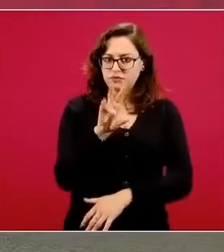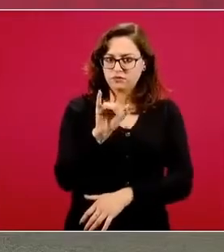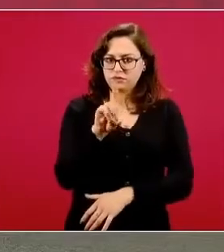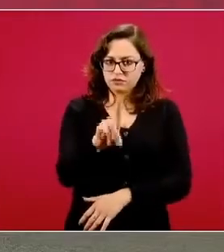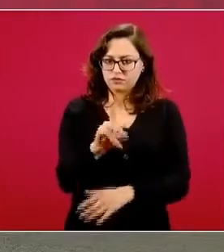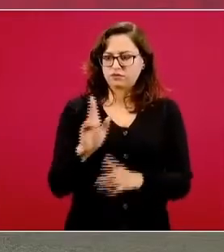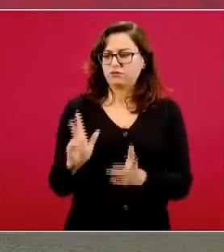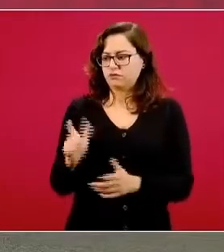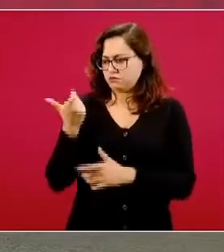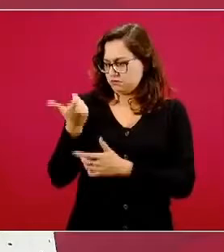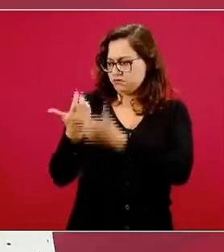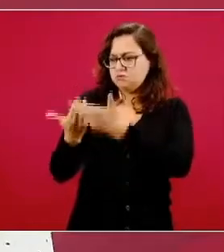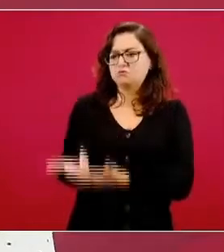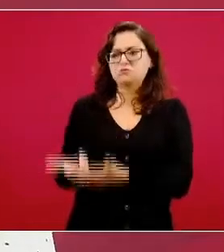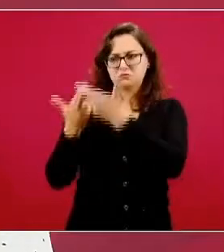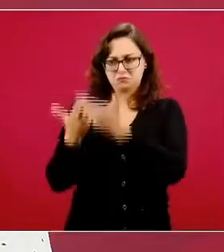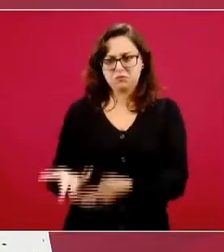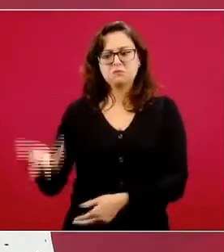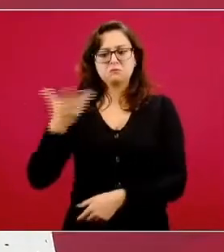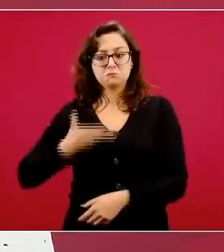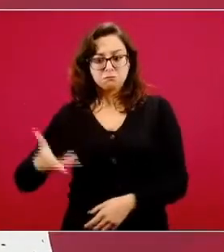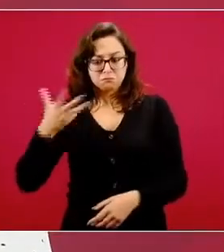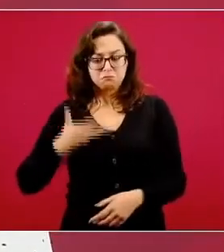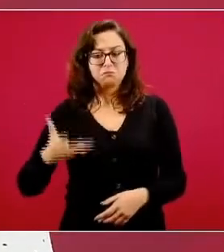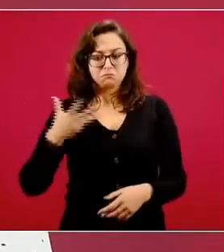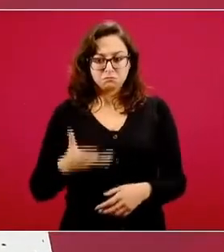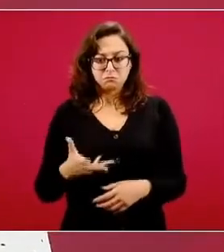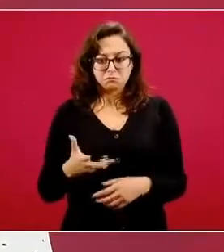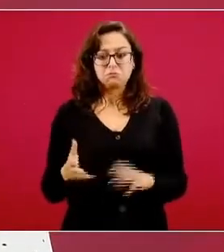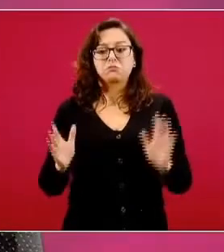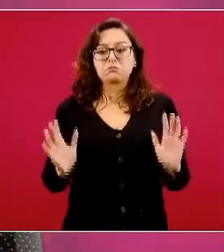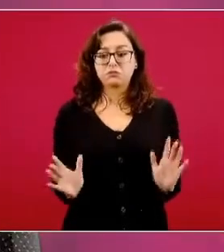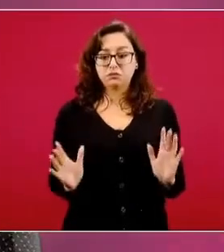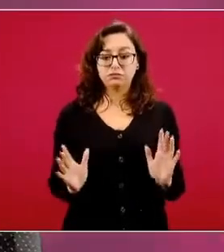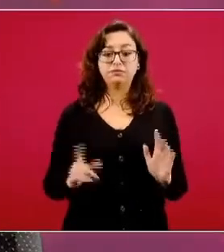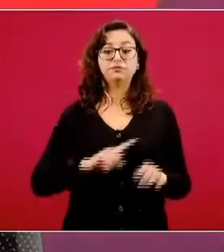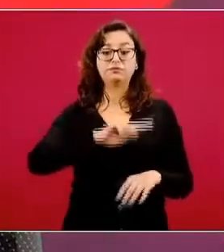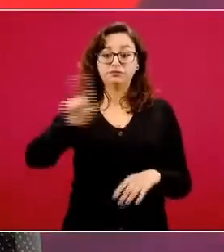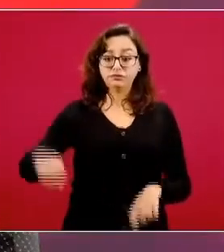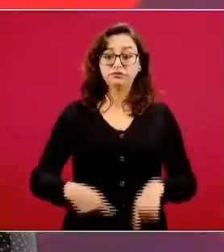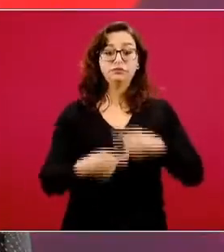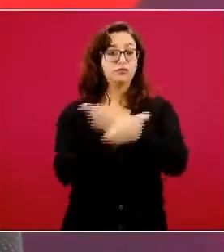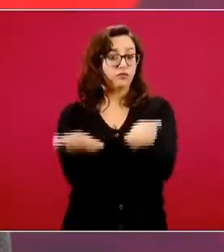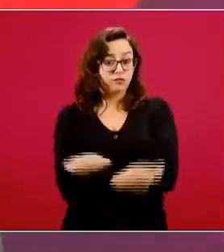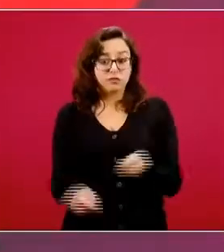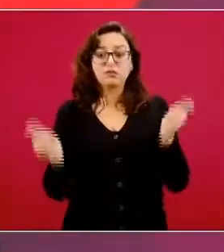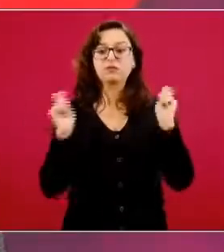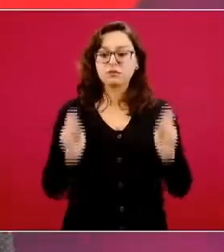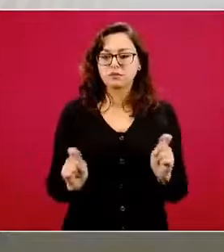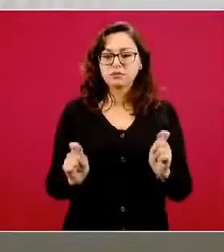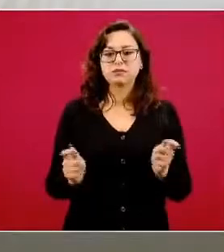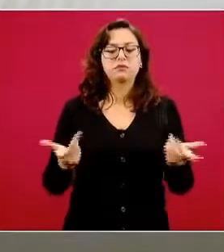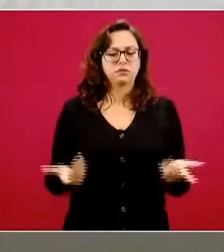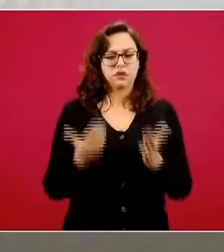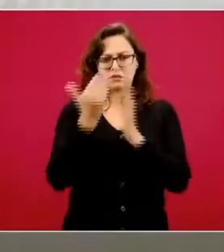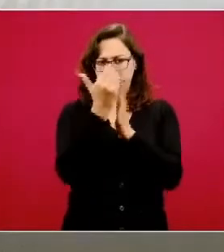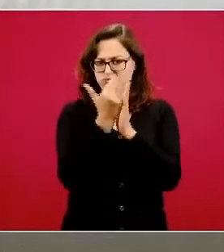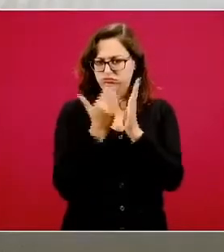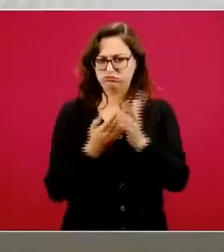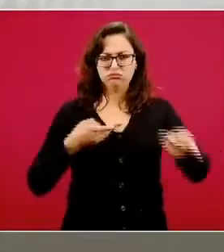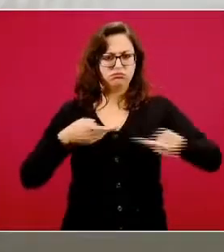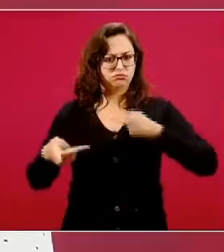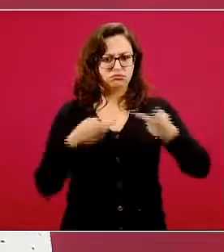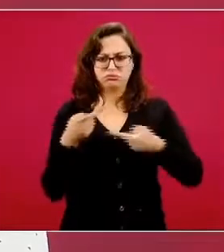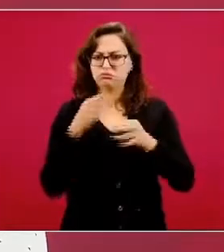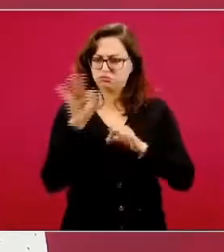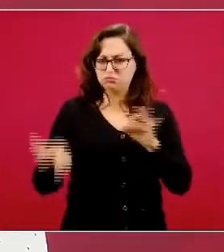de Hacienda, y la distribución, la verdad es que tenemos uno de los mejores esquemas de vacunación en el mundo, tenemos